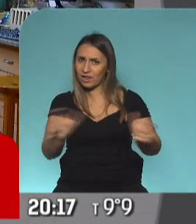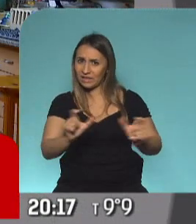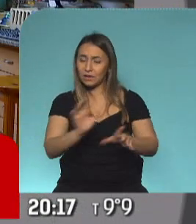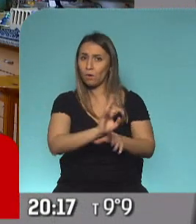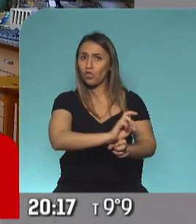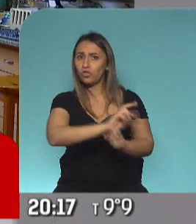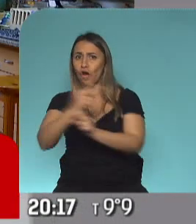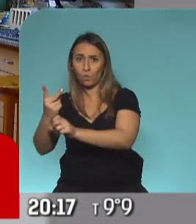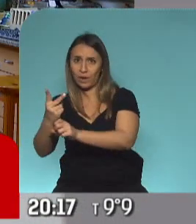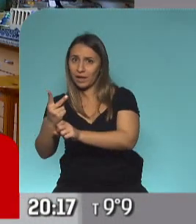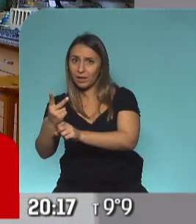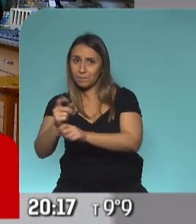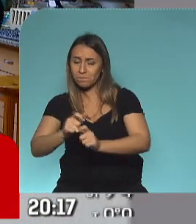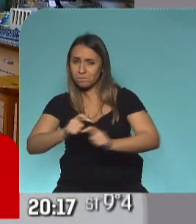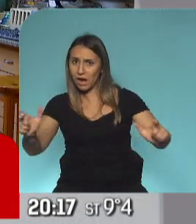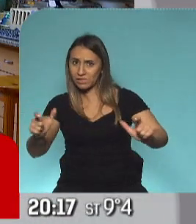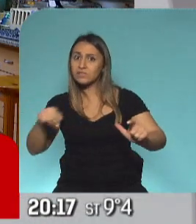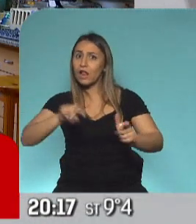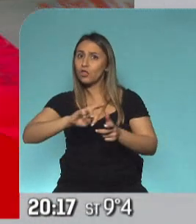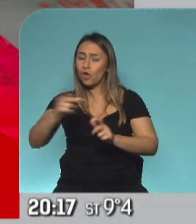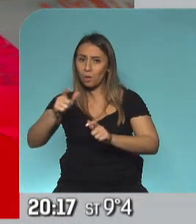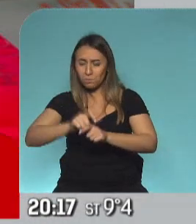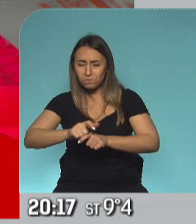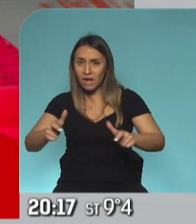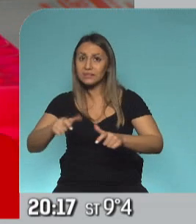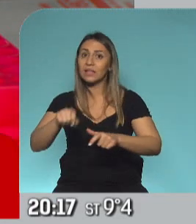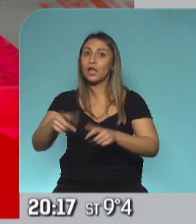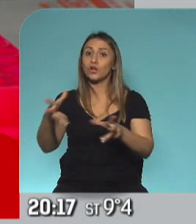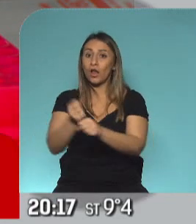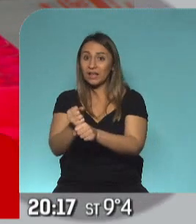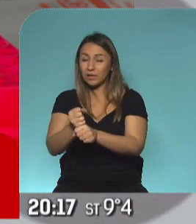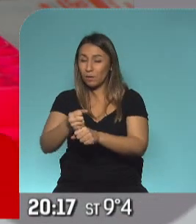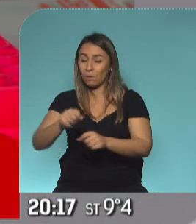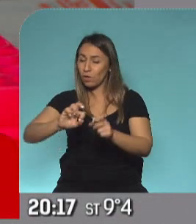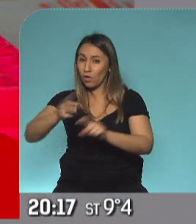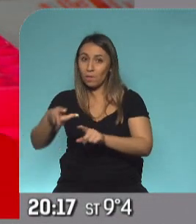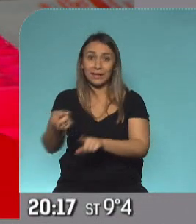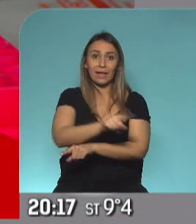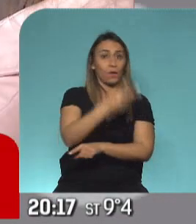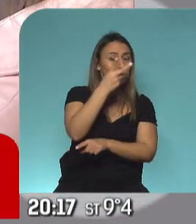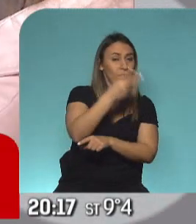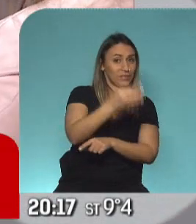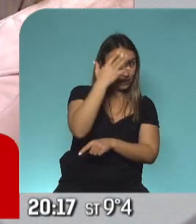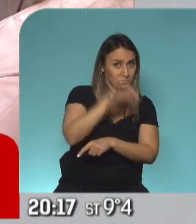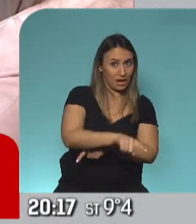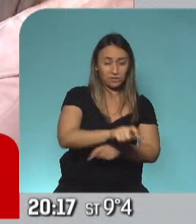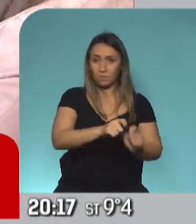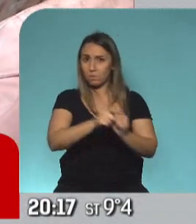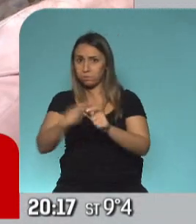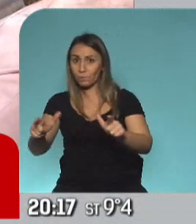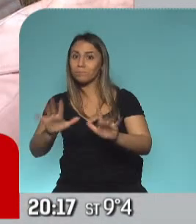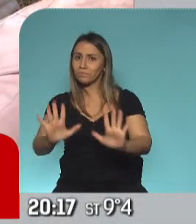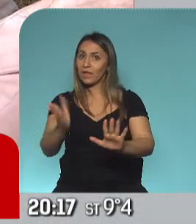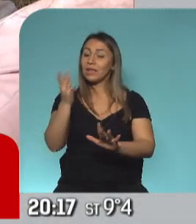el doble. Hoy viajan el doble en colectivo de los que viajaban el 20 de marzo. Y si tenemos en cuenta que eran